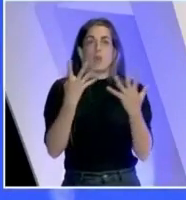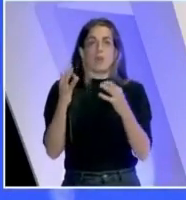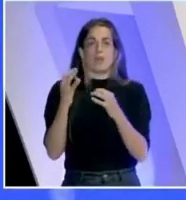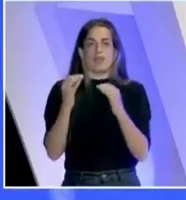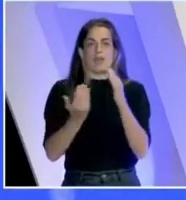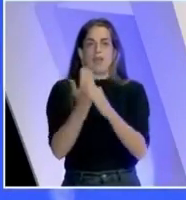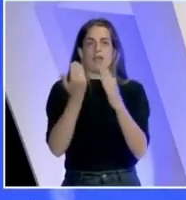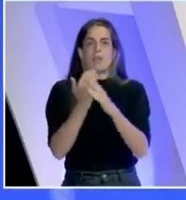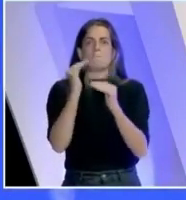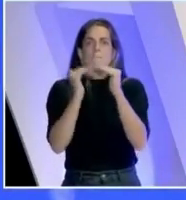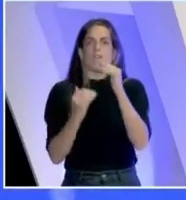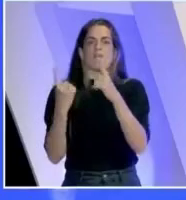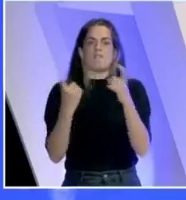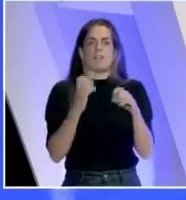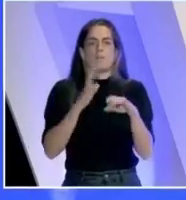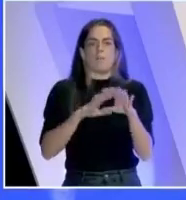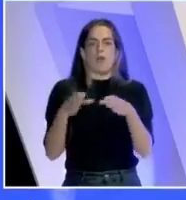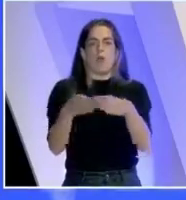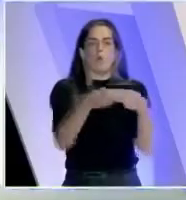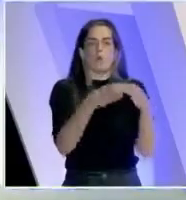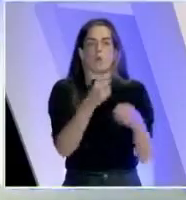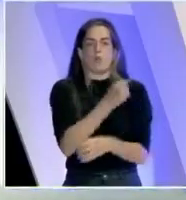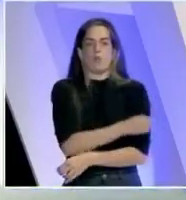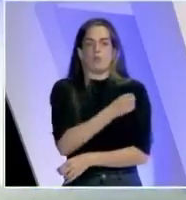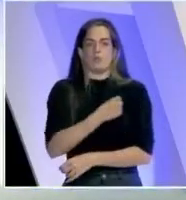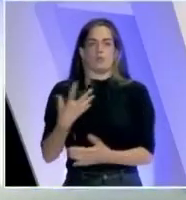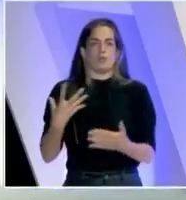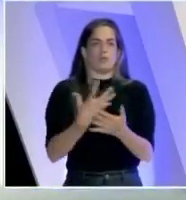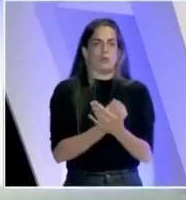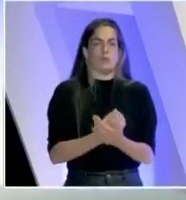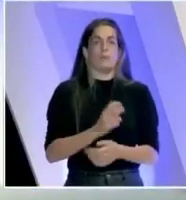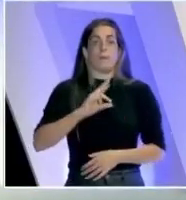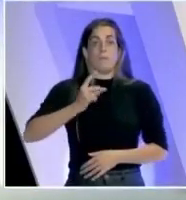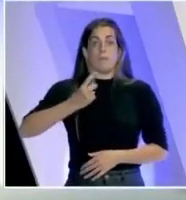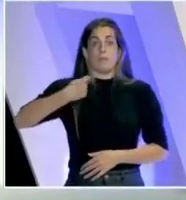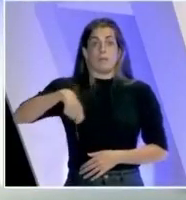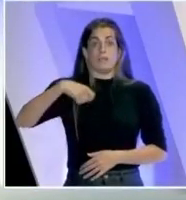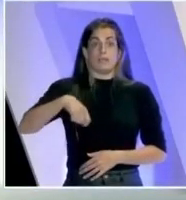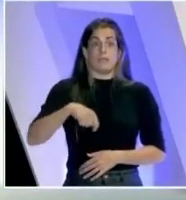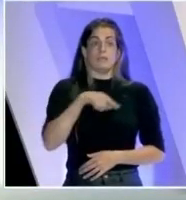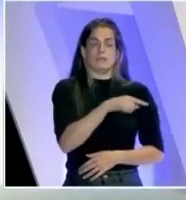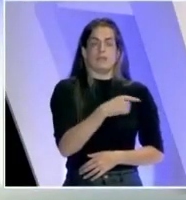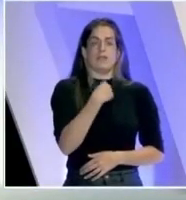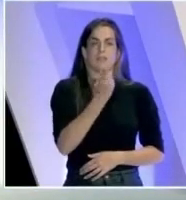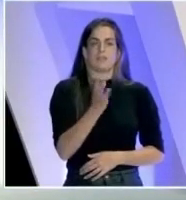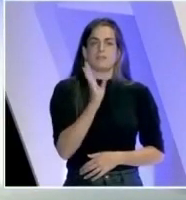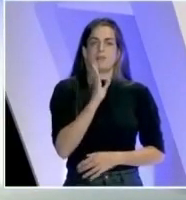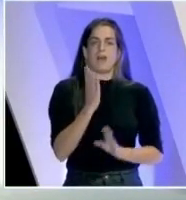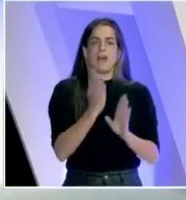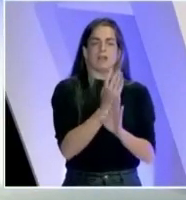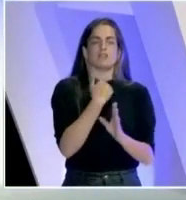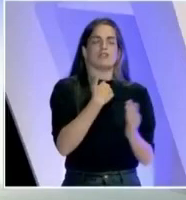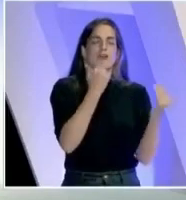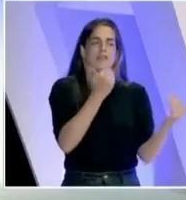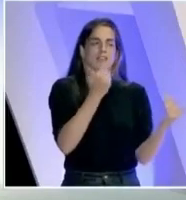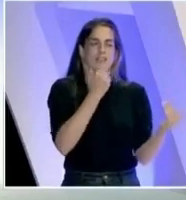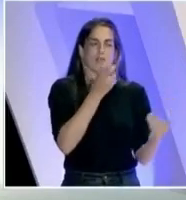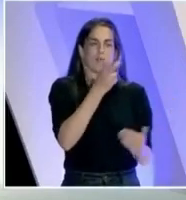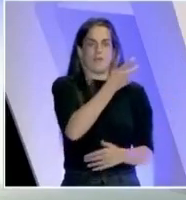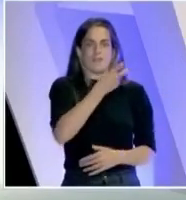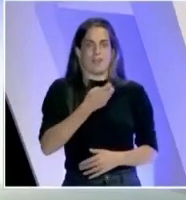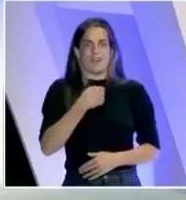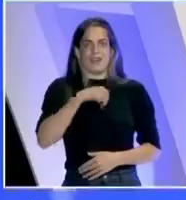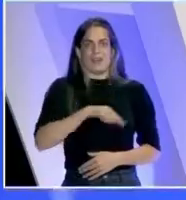grupo. Como decía el vicepresidente de la Comisión, el vicepresidente Šefčovič, a quien, por cierto, vuelvo a agradecer de corazón su presencia hoy aquí en Madrid